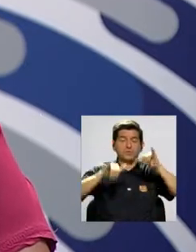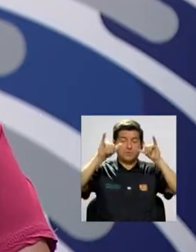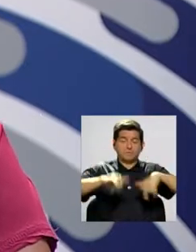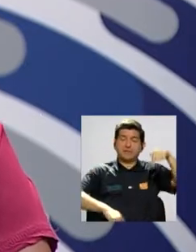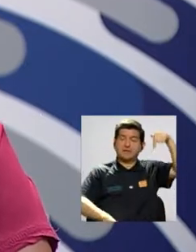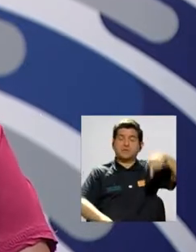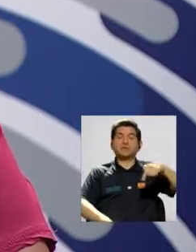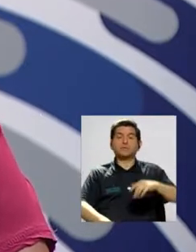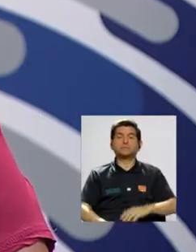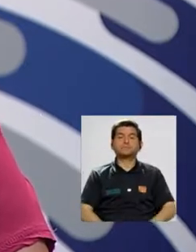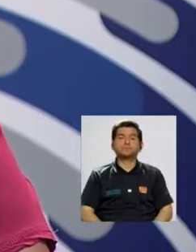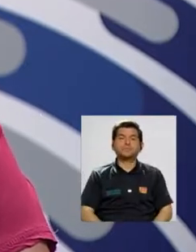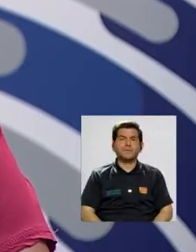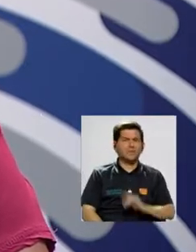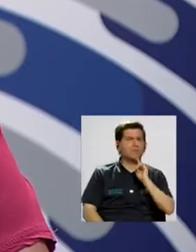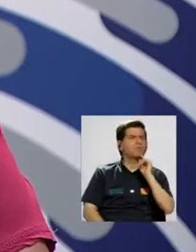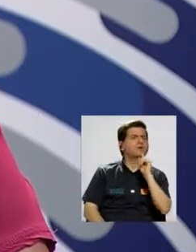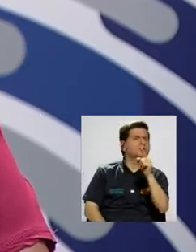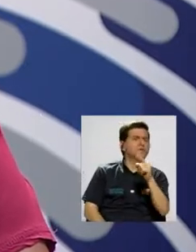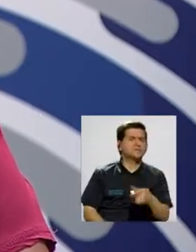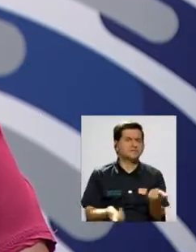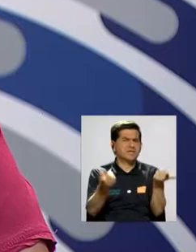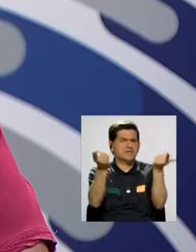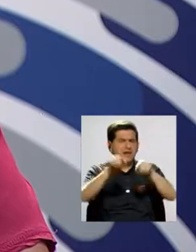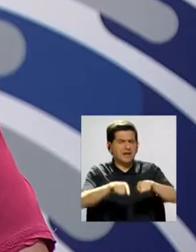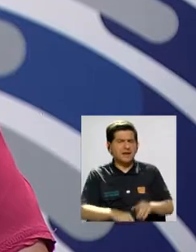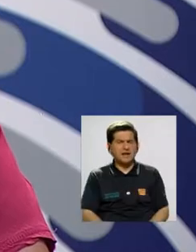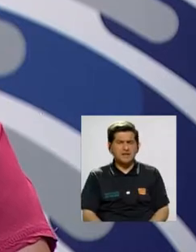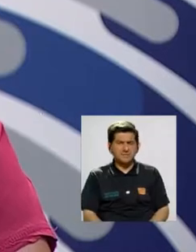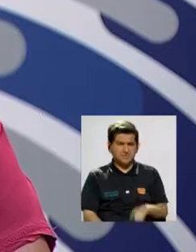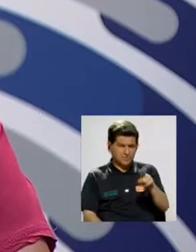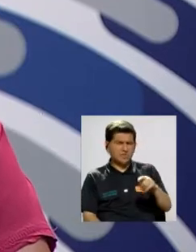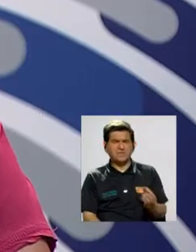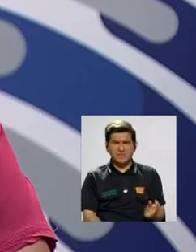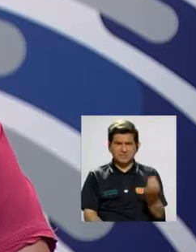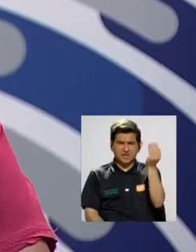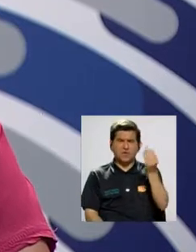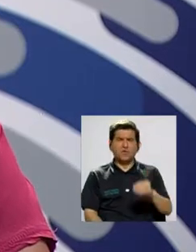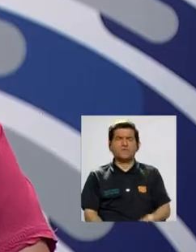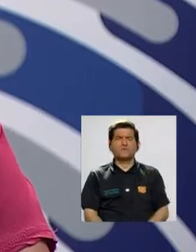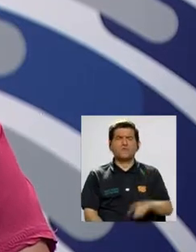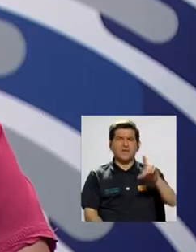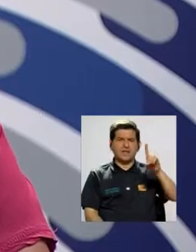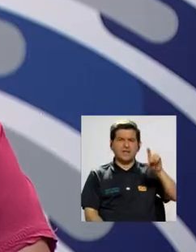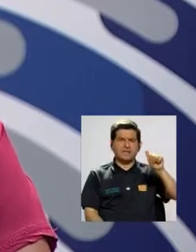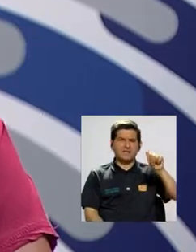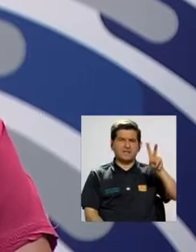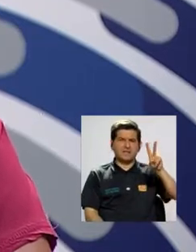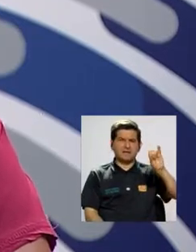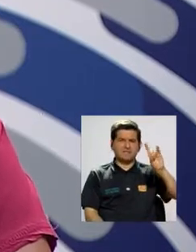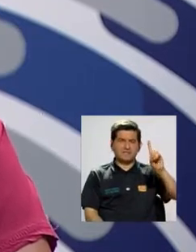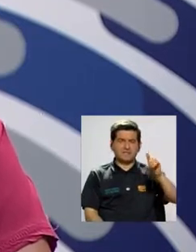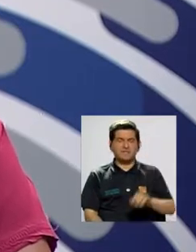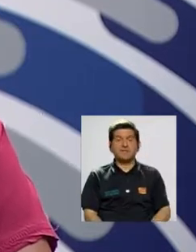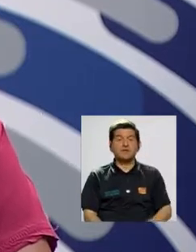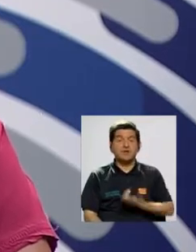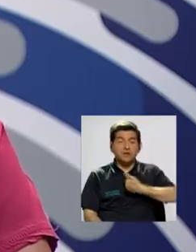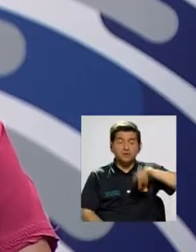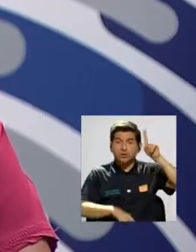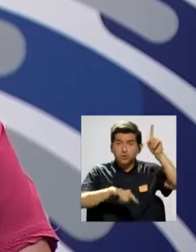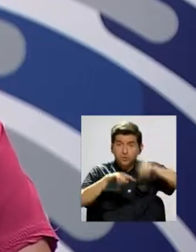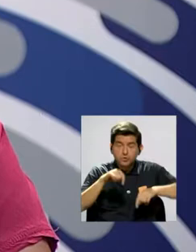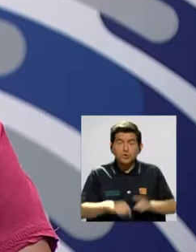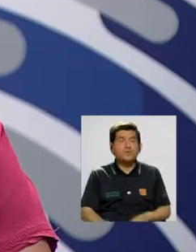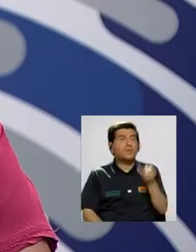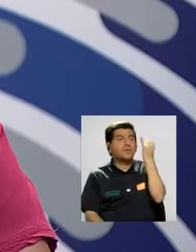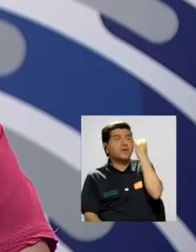día de hoy. Entonces, ahora que vos hablabas del caso de este muchacho de David, yo escuchaba y decía, bueno, no podemos crear el